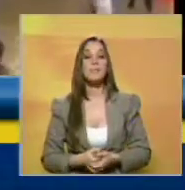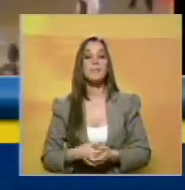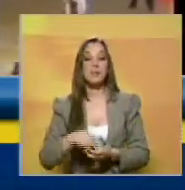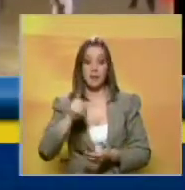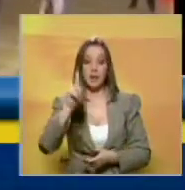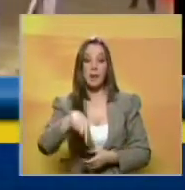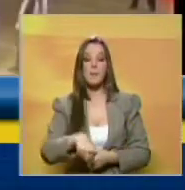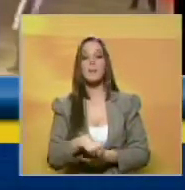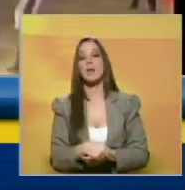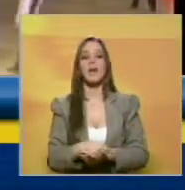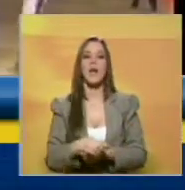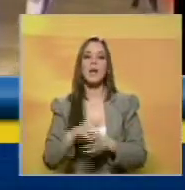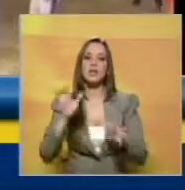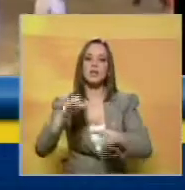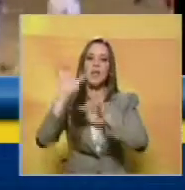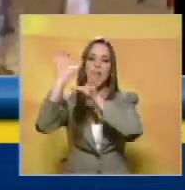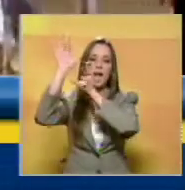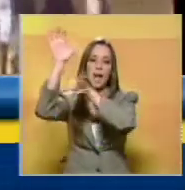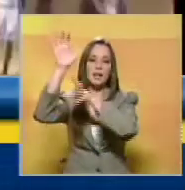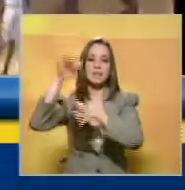Iguaro de Lara derrotó a Gigantes de Guayana